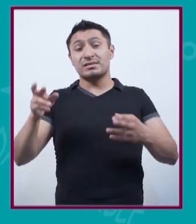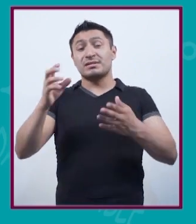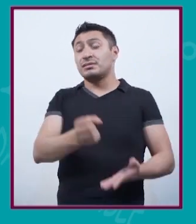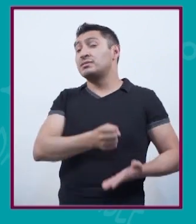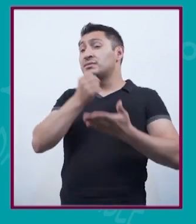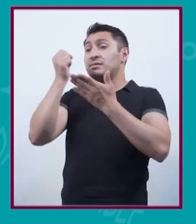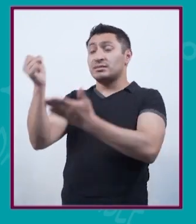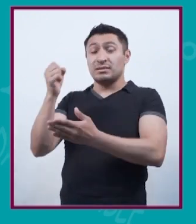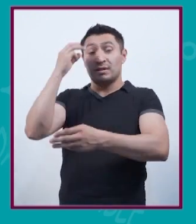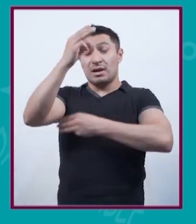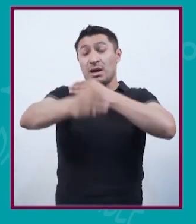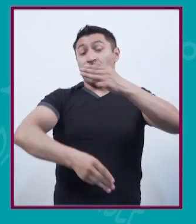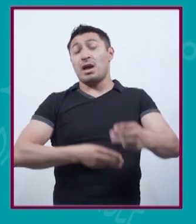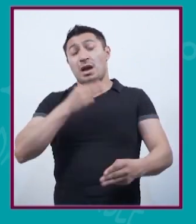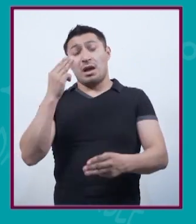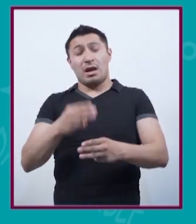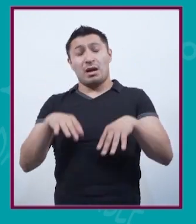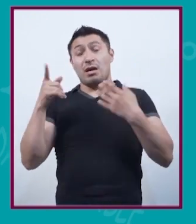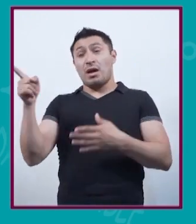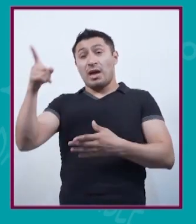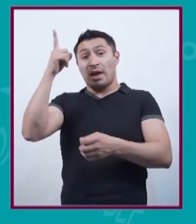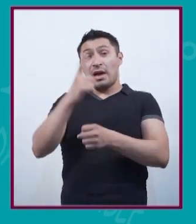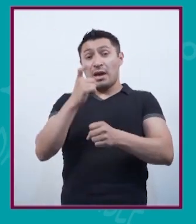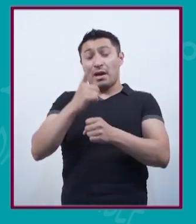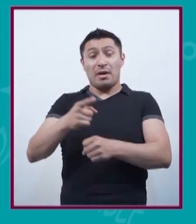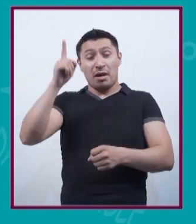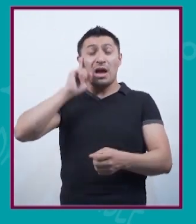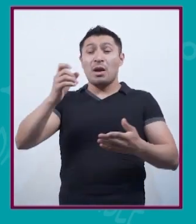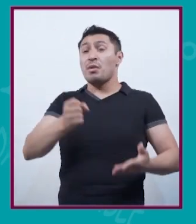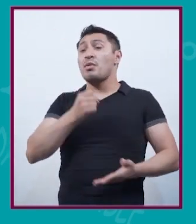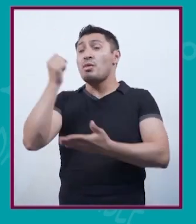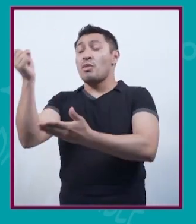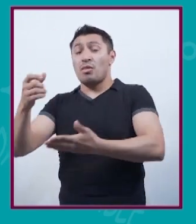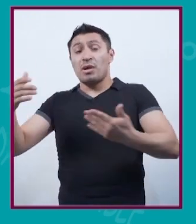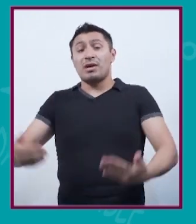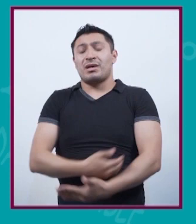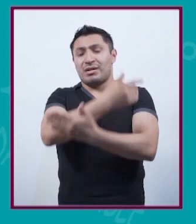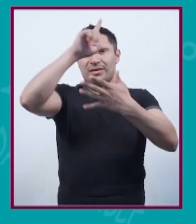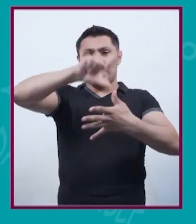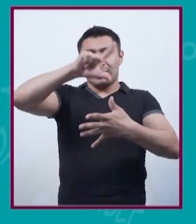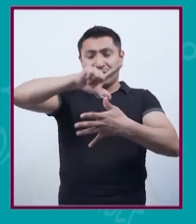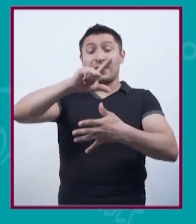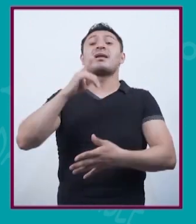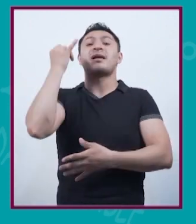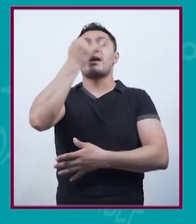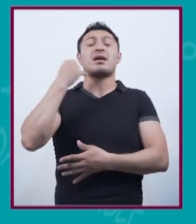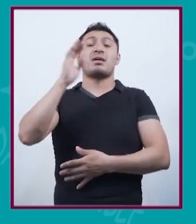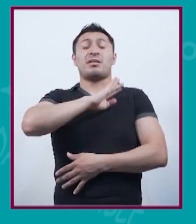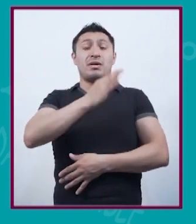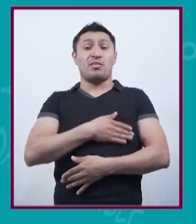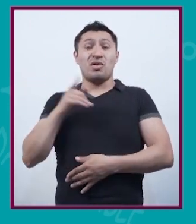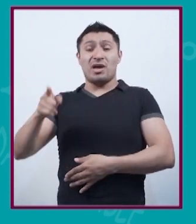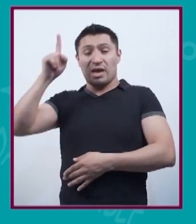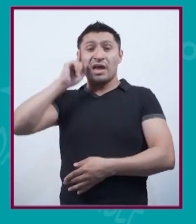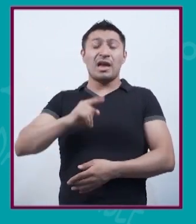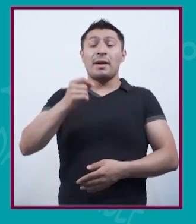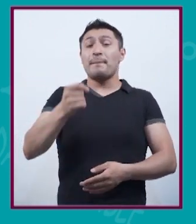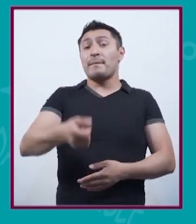Mistral es la primera mujer que recibe el premio en el mundo, es la